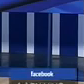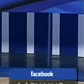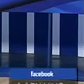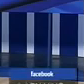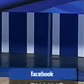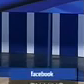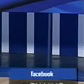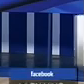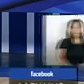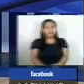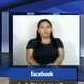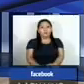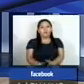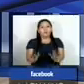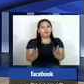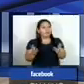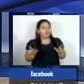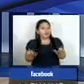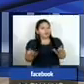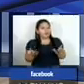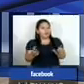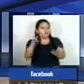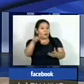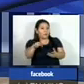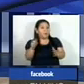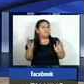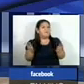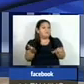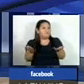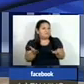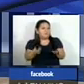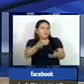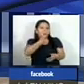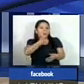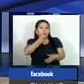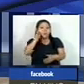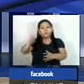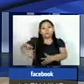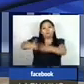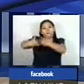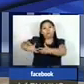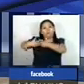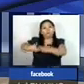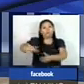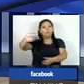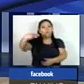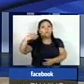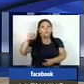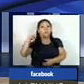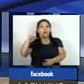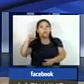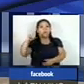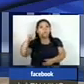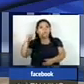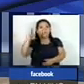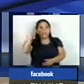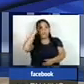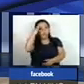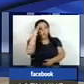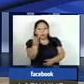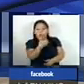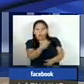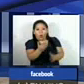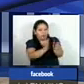siguiente y es que vamos a continuación a contarles sobre la empresa Holcim que cuenta con un nuevo portafolio de productos